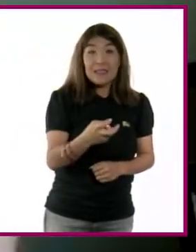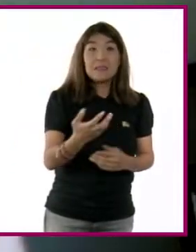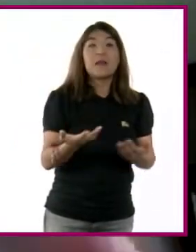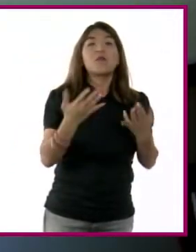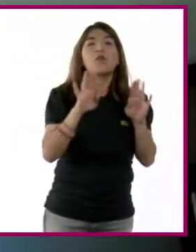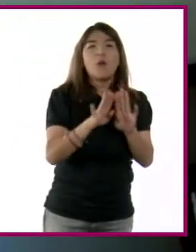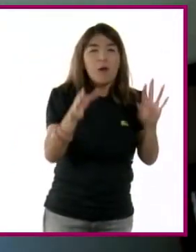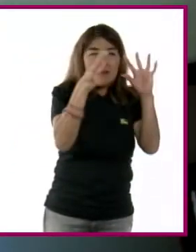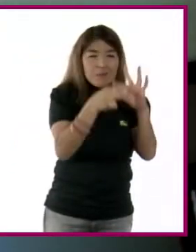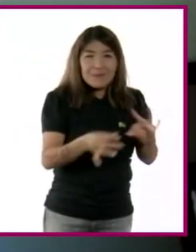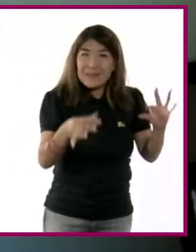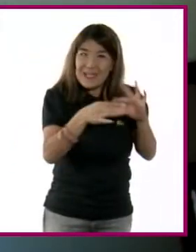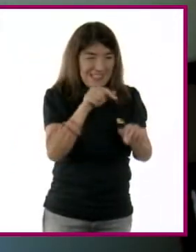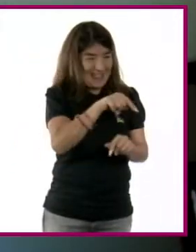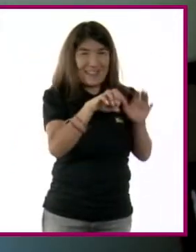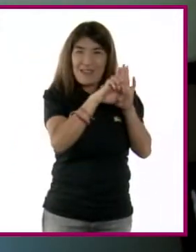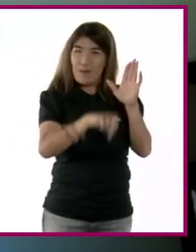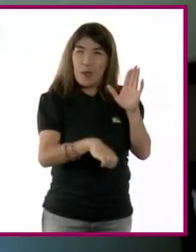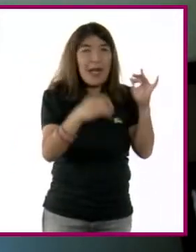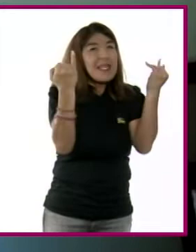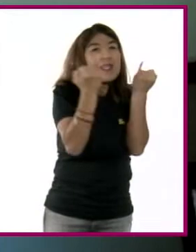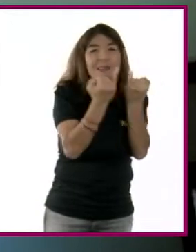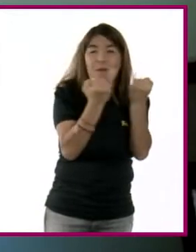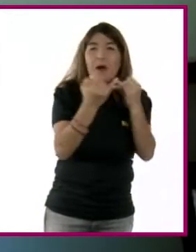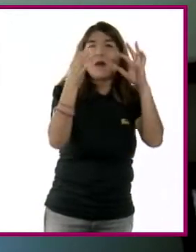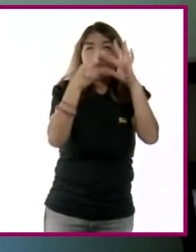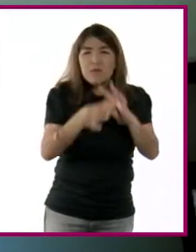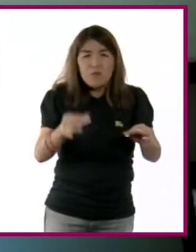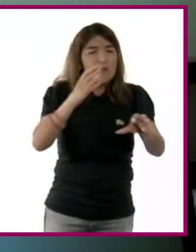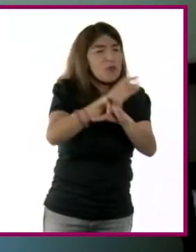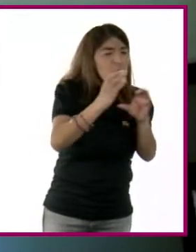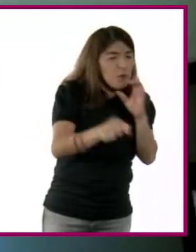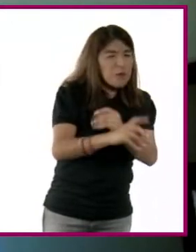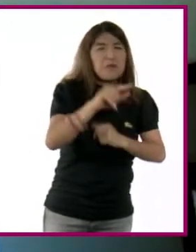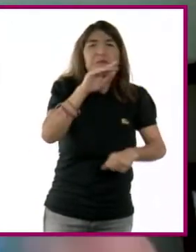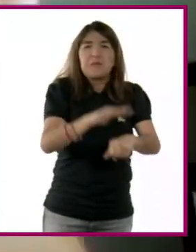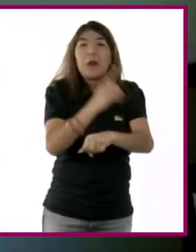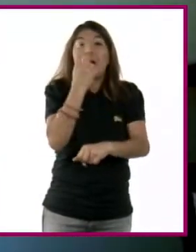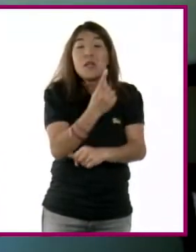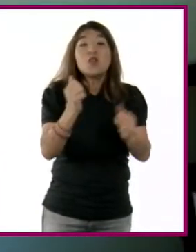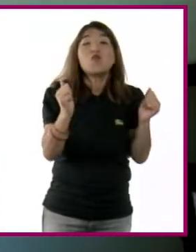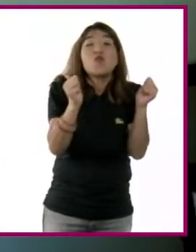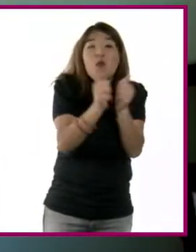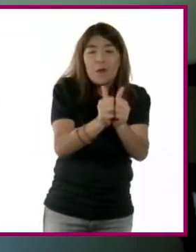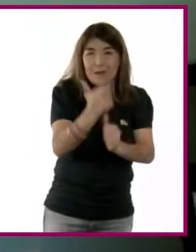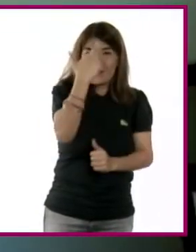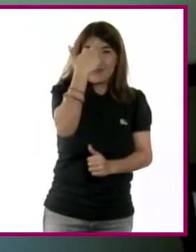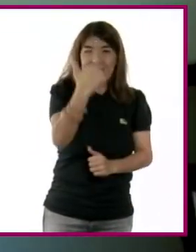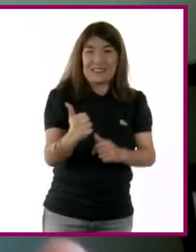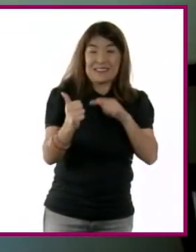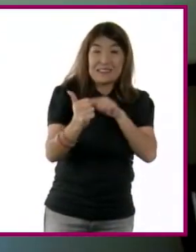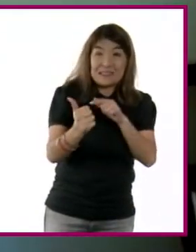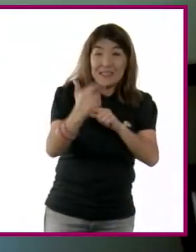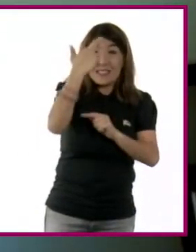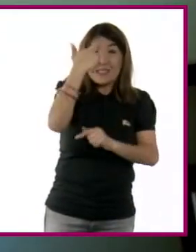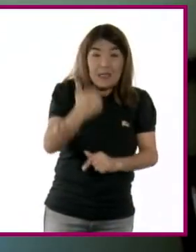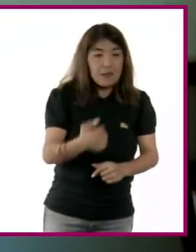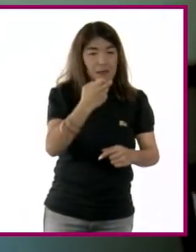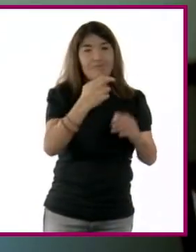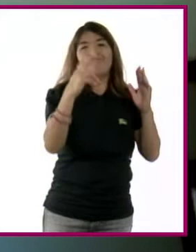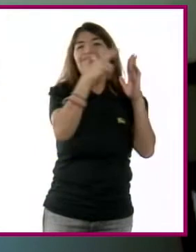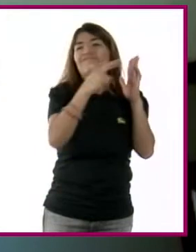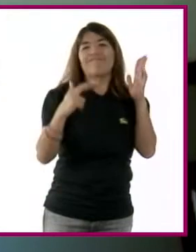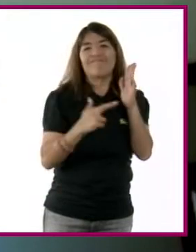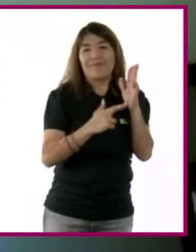podemos tratar de entender todos estos fenómenos y darle explicaciones racionales, que precisamente es uno de los 4